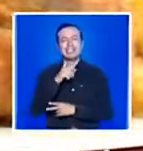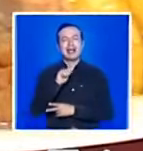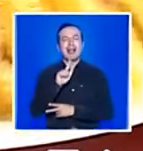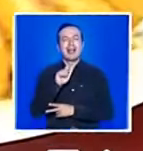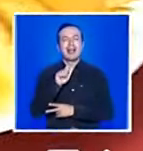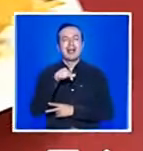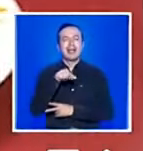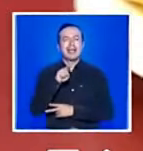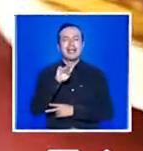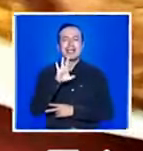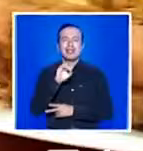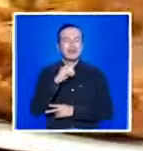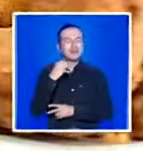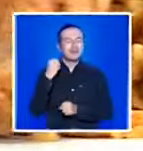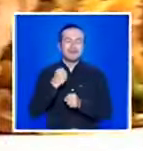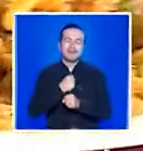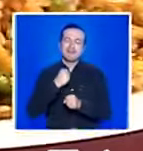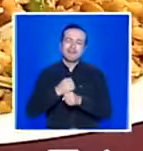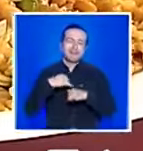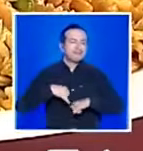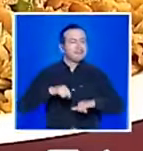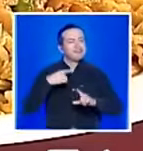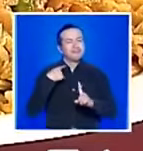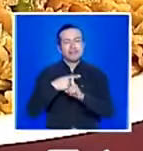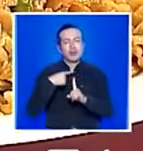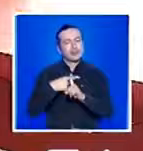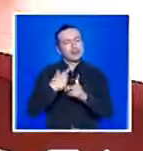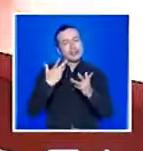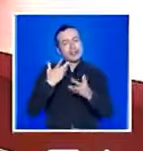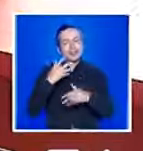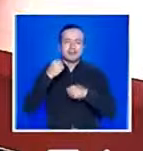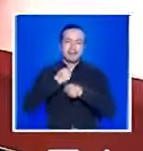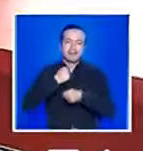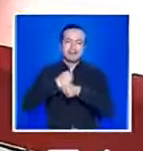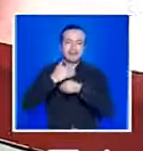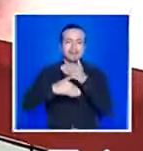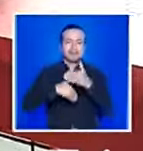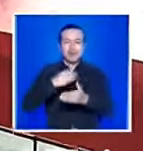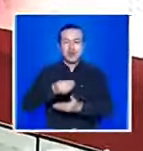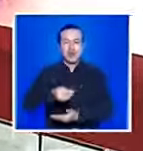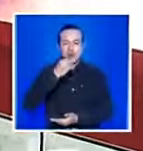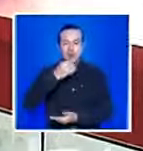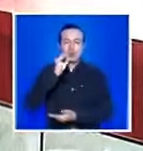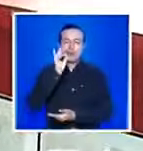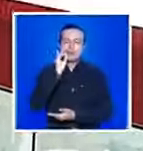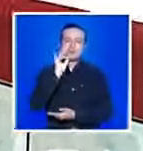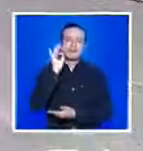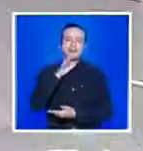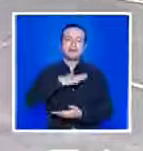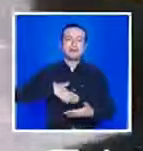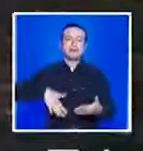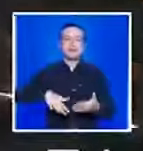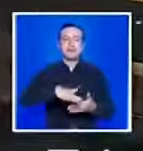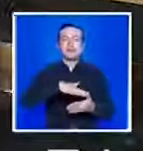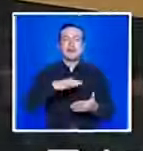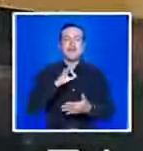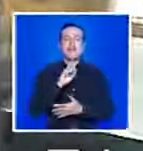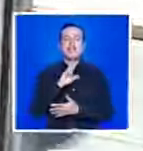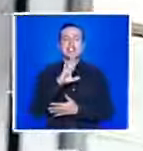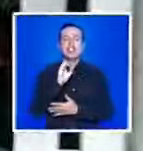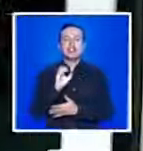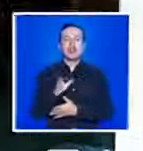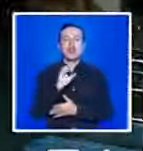barrio, continúa trabajando con el mismo entusiasmo de siempre y con el sabor inconfundible en su local, ubicado en la calle Francisco de Orellana,